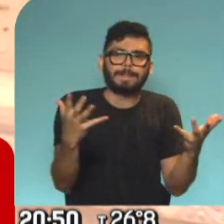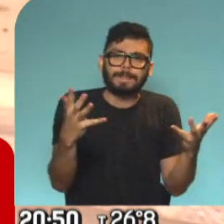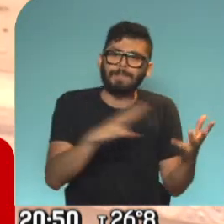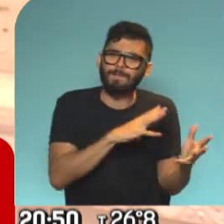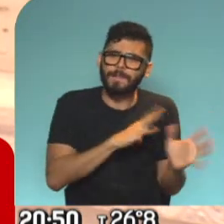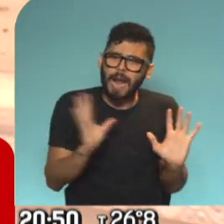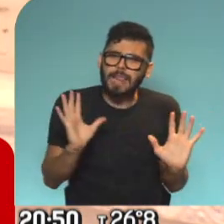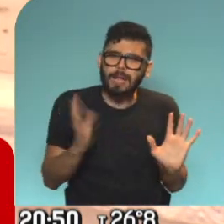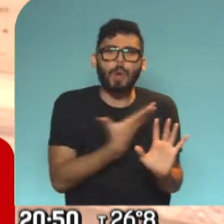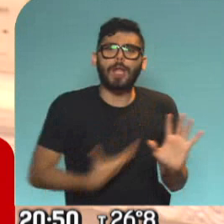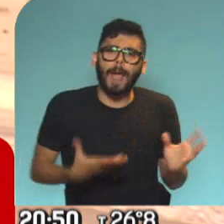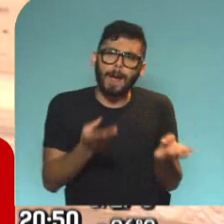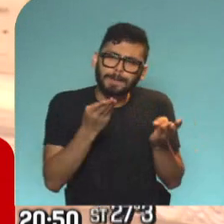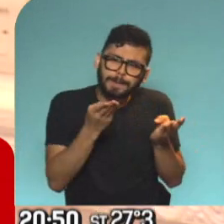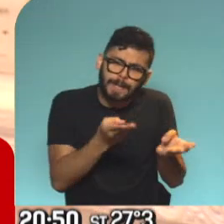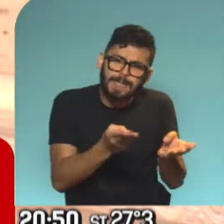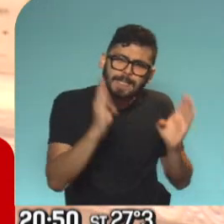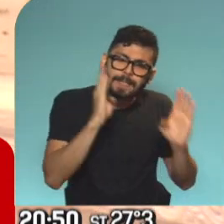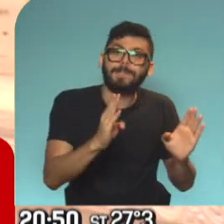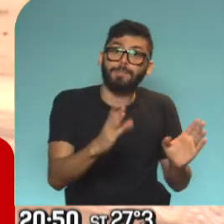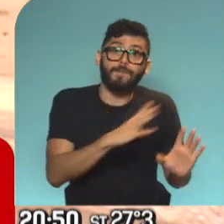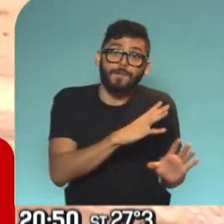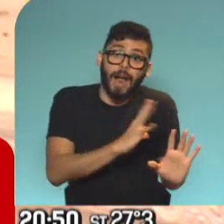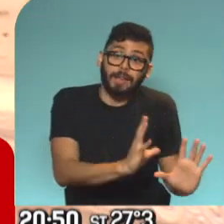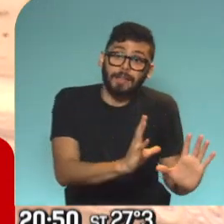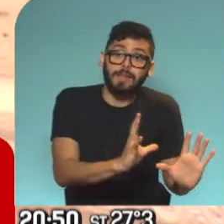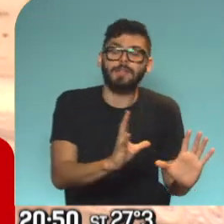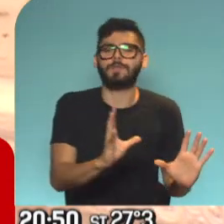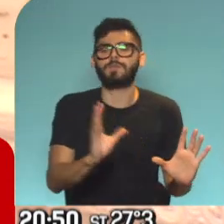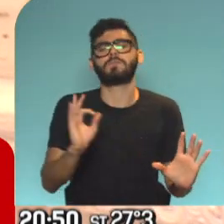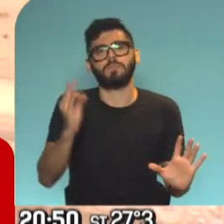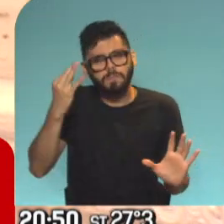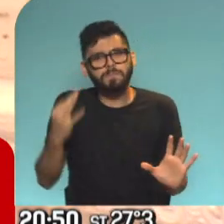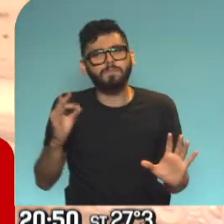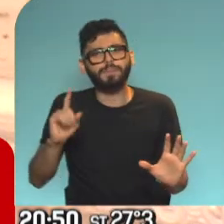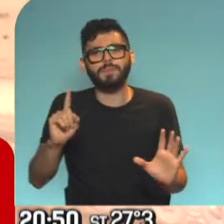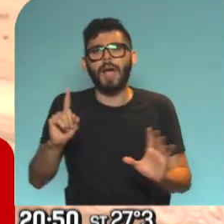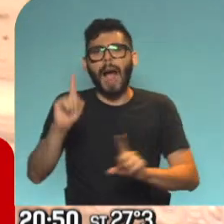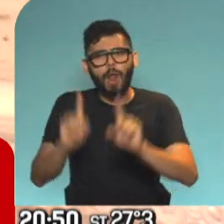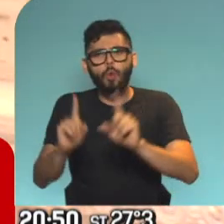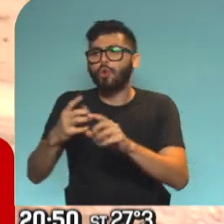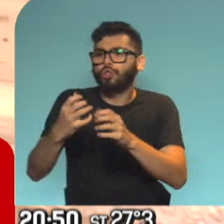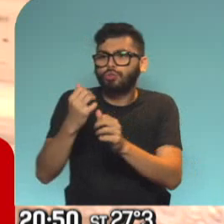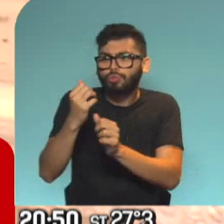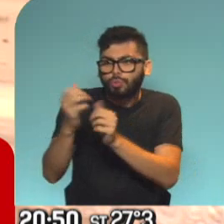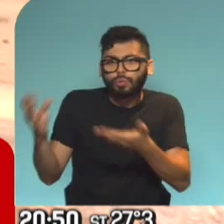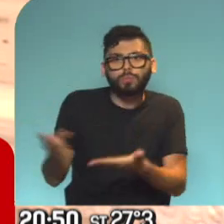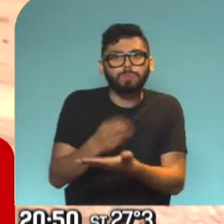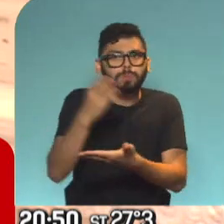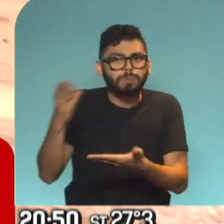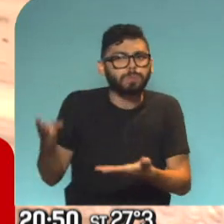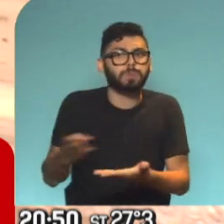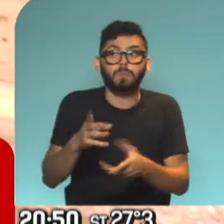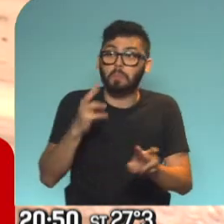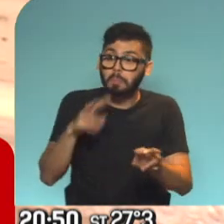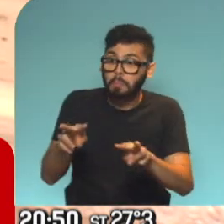que el Estado esté allí asistiéndola y lo vamos a seguir haciendo, lo cierto es que hay actividades que están mostrando síntomas que